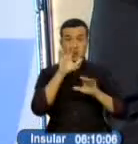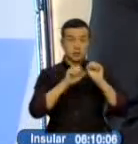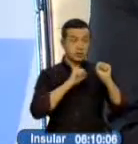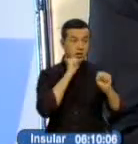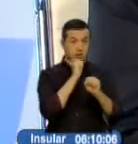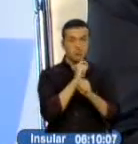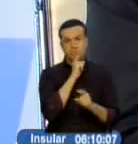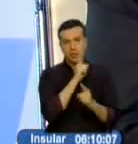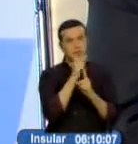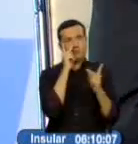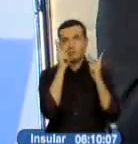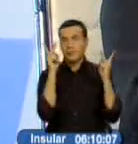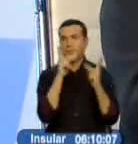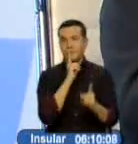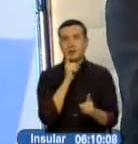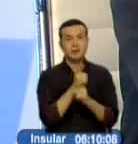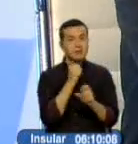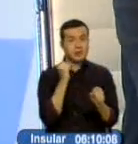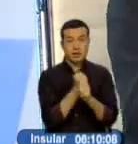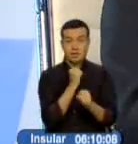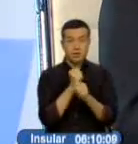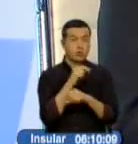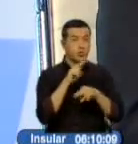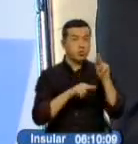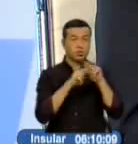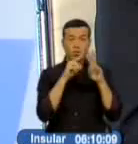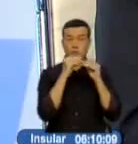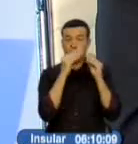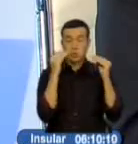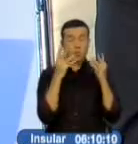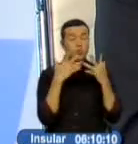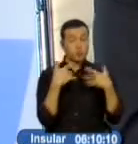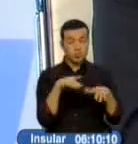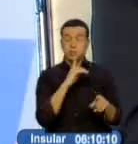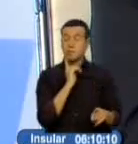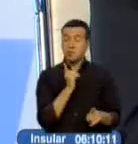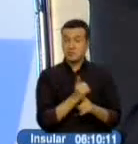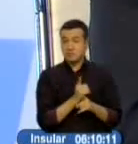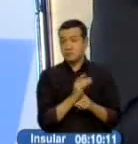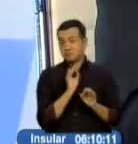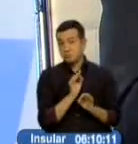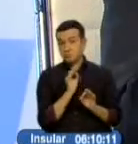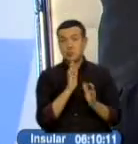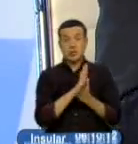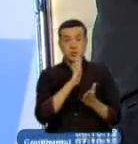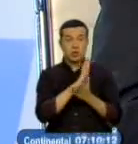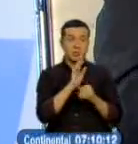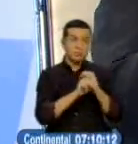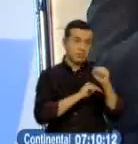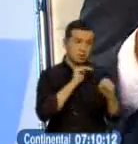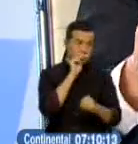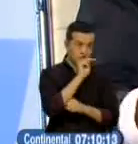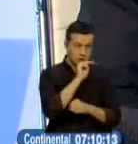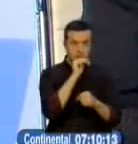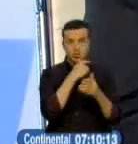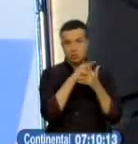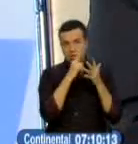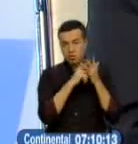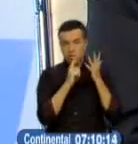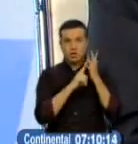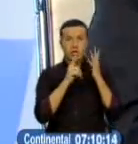es obvio y evidente que se hizo un trabajo de infraestructura importante con las escuelas del milenio y con